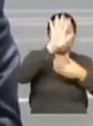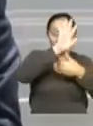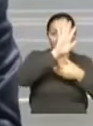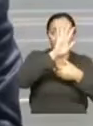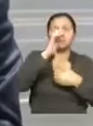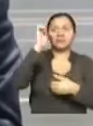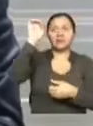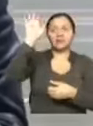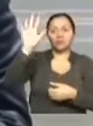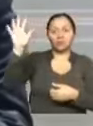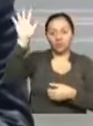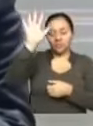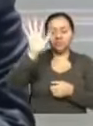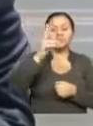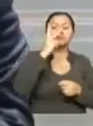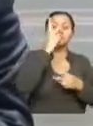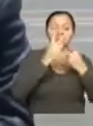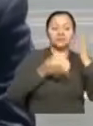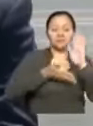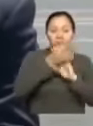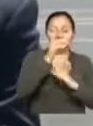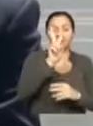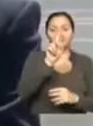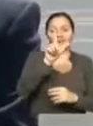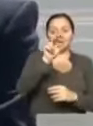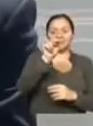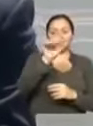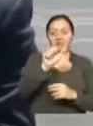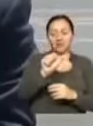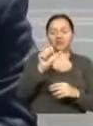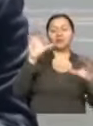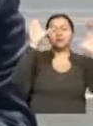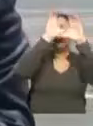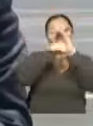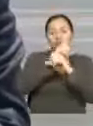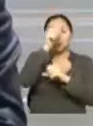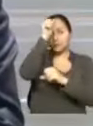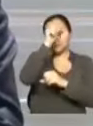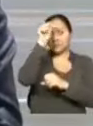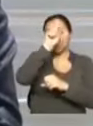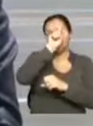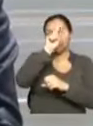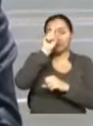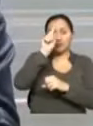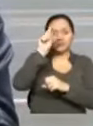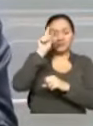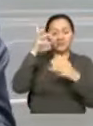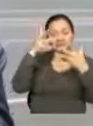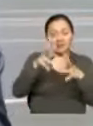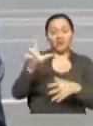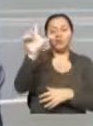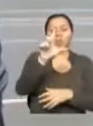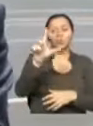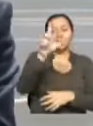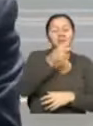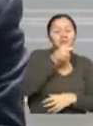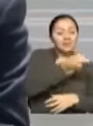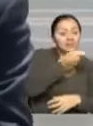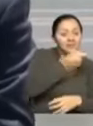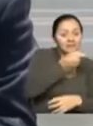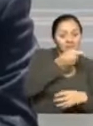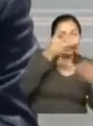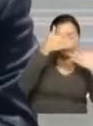Valencia. El domingo de noche estaremos en Madrid. Para el lunes, además de varias entrevistas con medios de